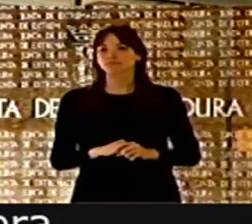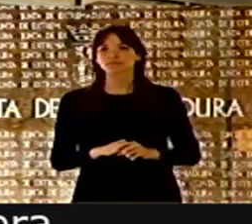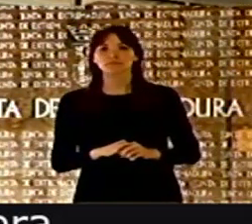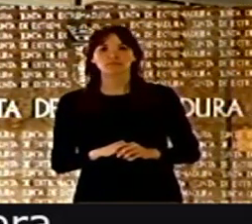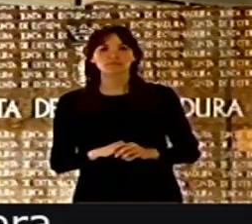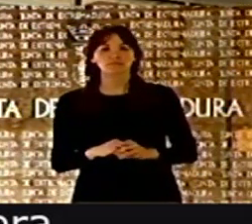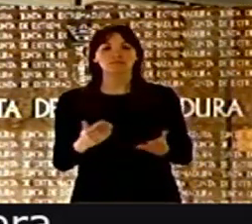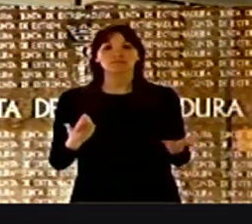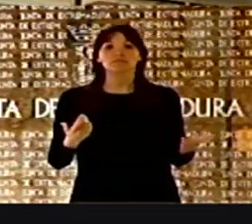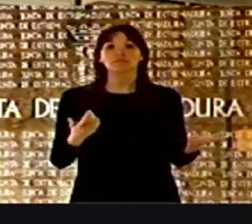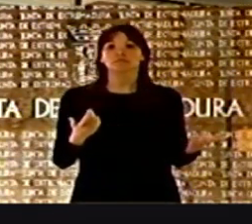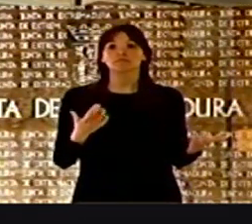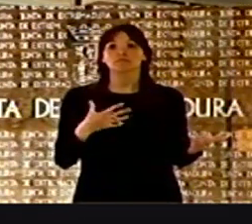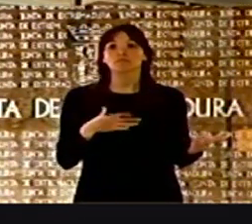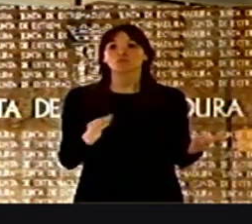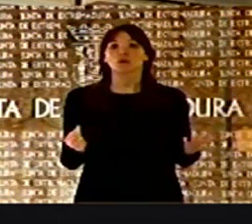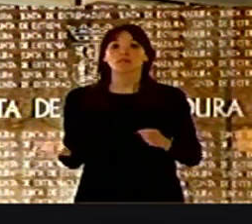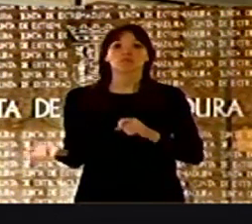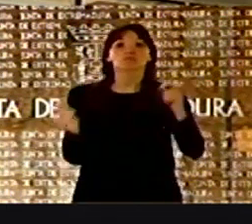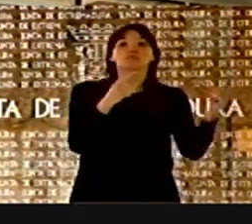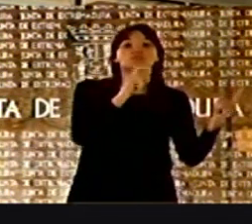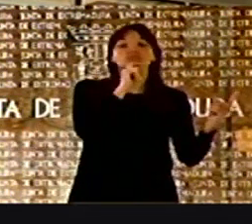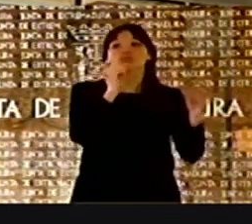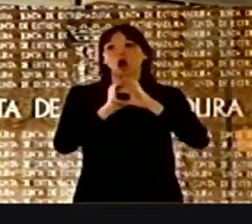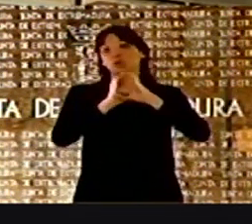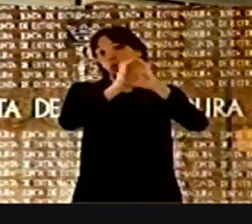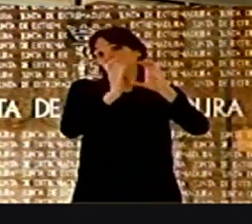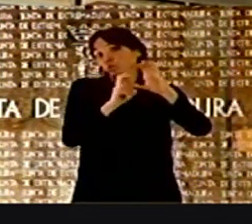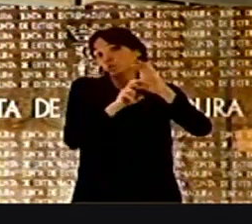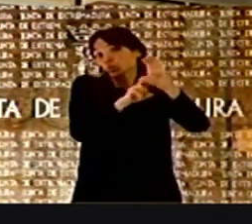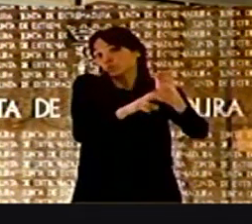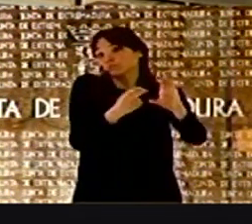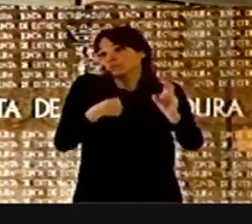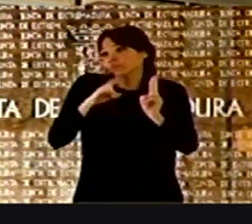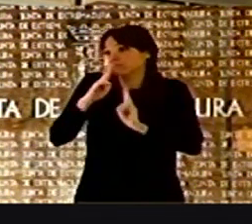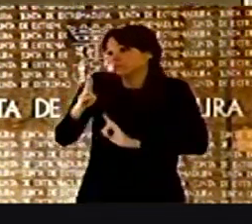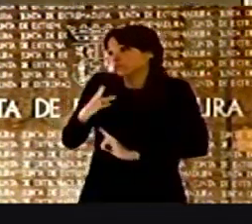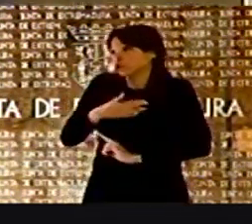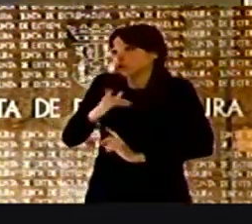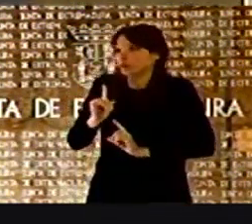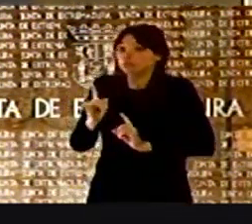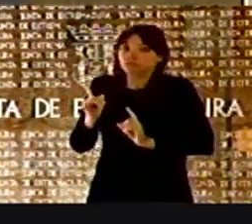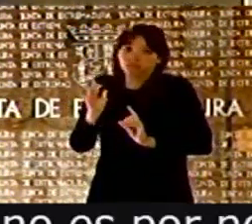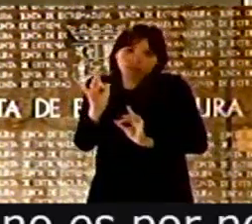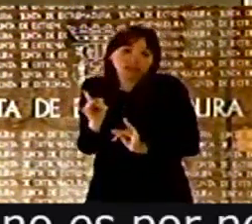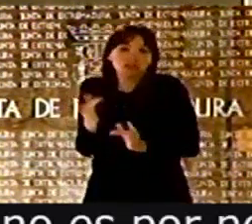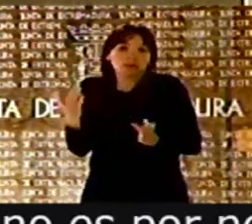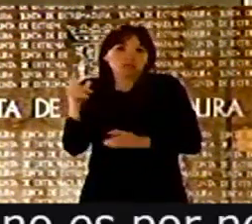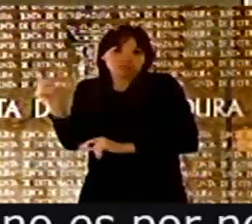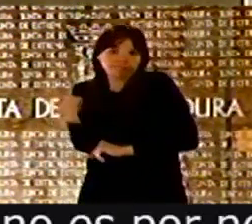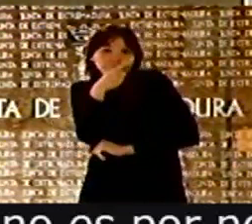Pues supongo que en autobús, pero vamos, no es por no quererte contestar, pero pregúntaselo a